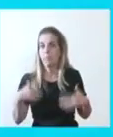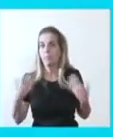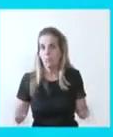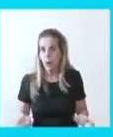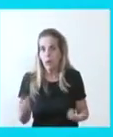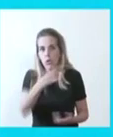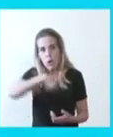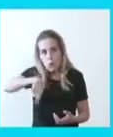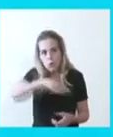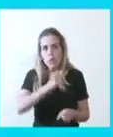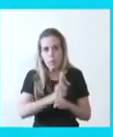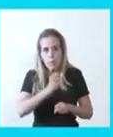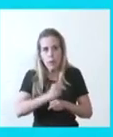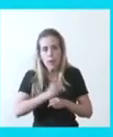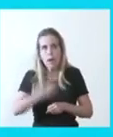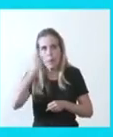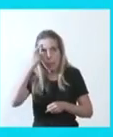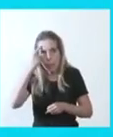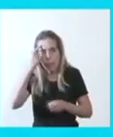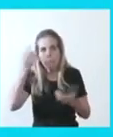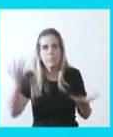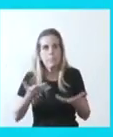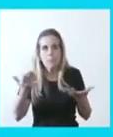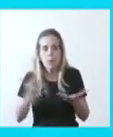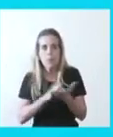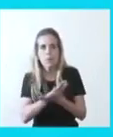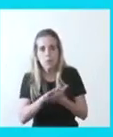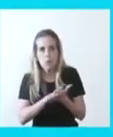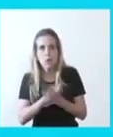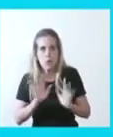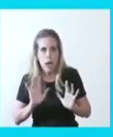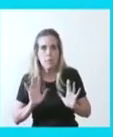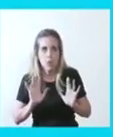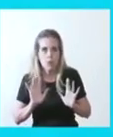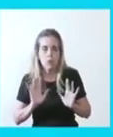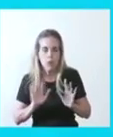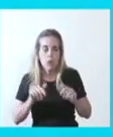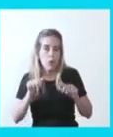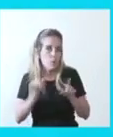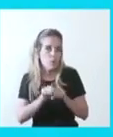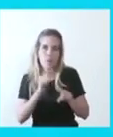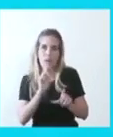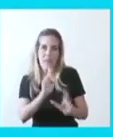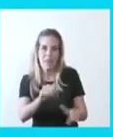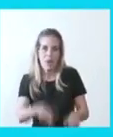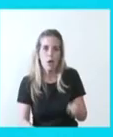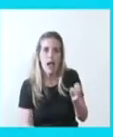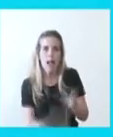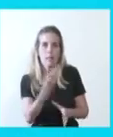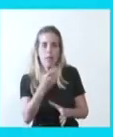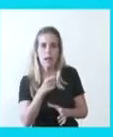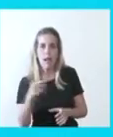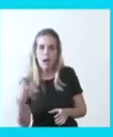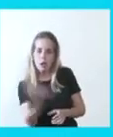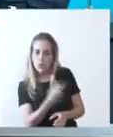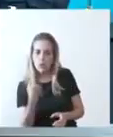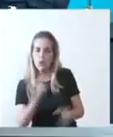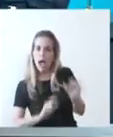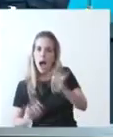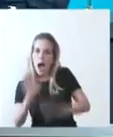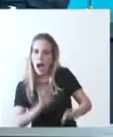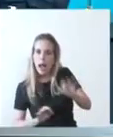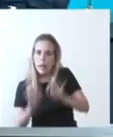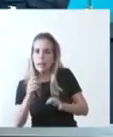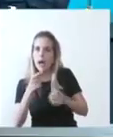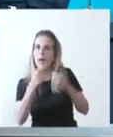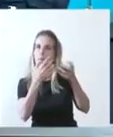nosotros estamos en eso tratando de ser más... Es un tema que, como dije yo esta mañana, es un tema que analizamos, pero es un tema que tiene